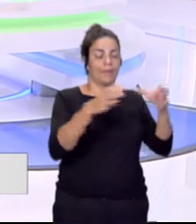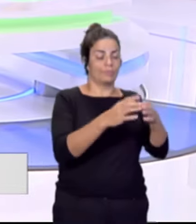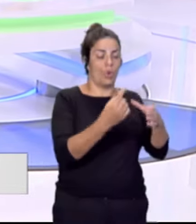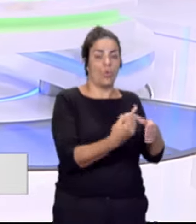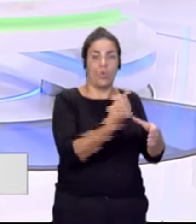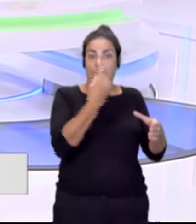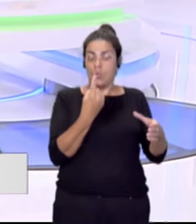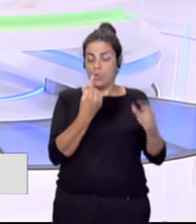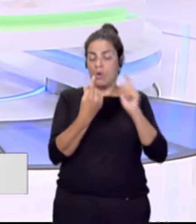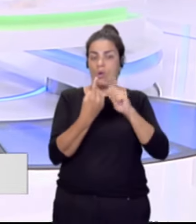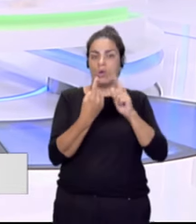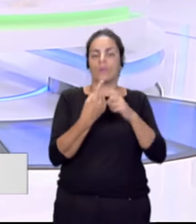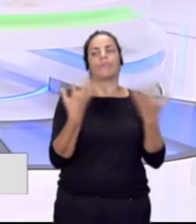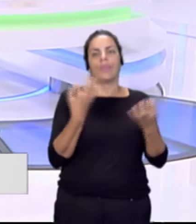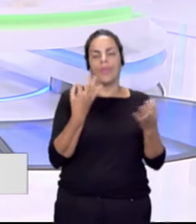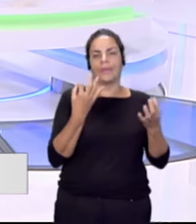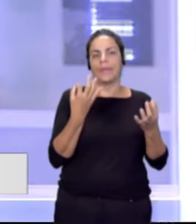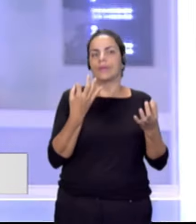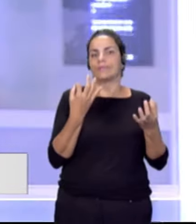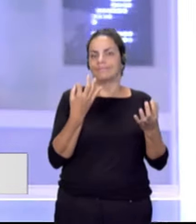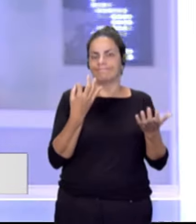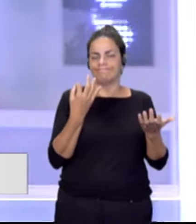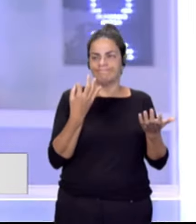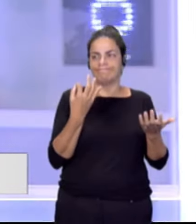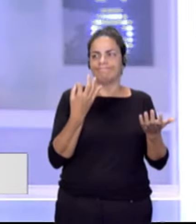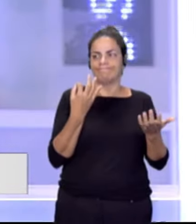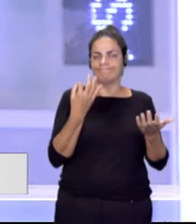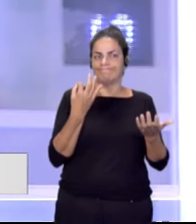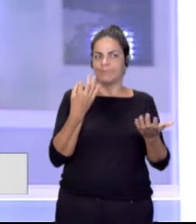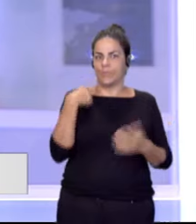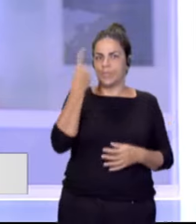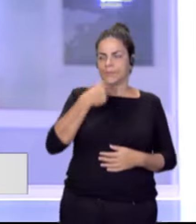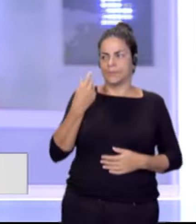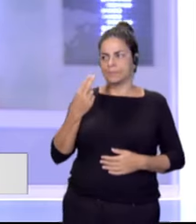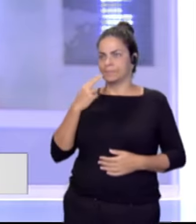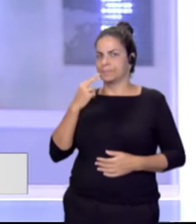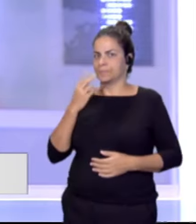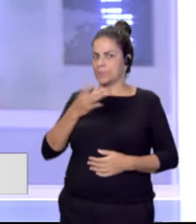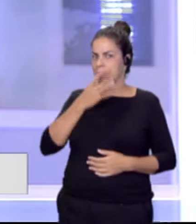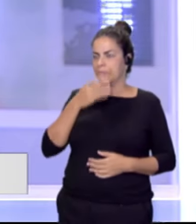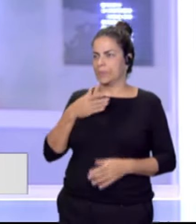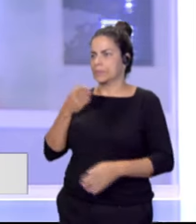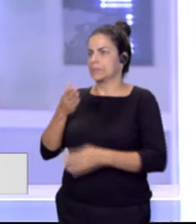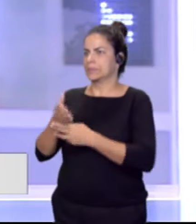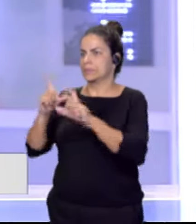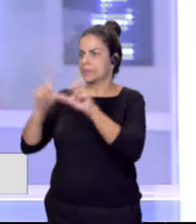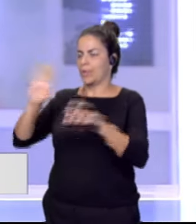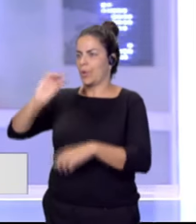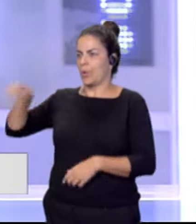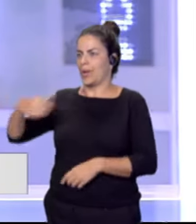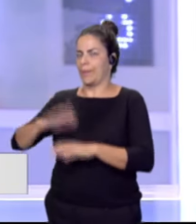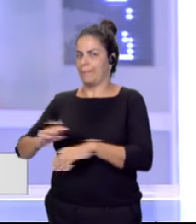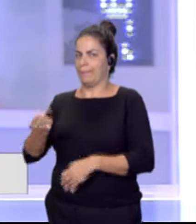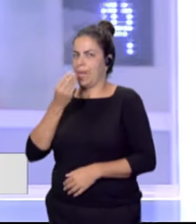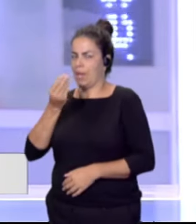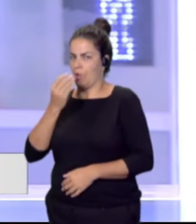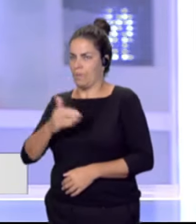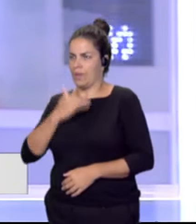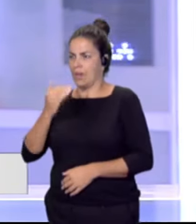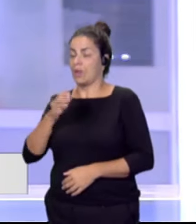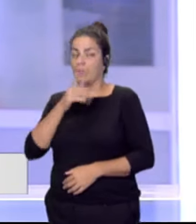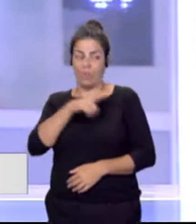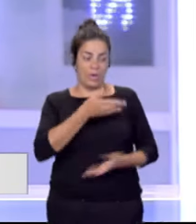que recurrir, acudir con ese rostro del miedo, de la vergüenza, a una ONG para por lo menos poder comer. Porque hay que darle de comer a